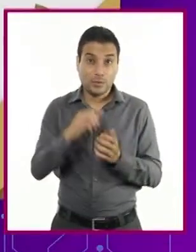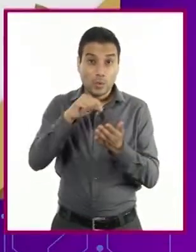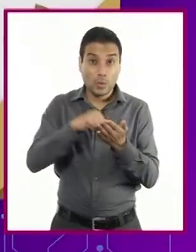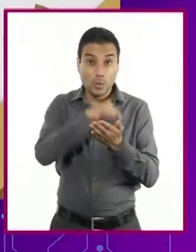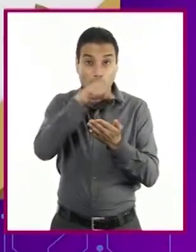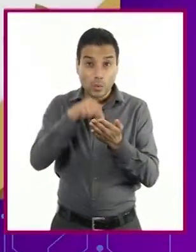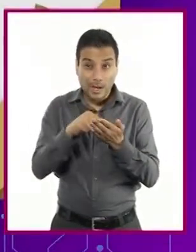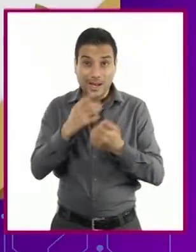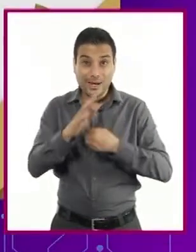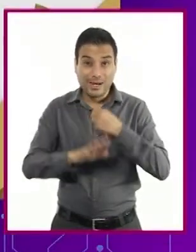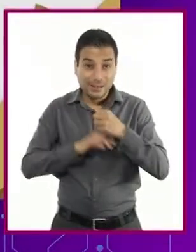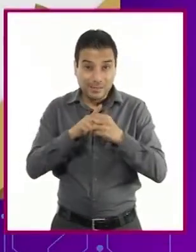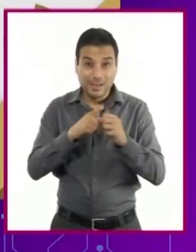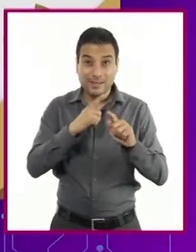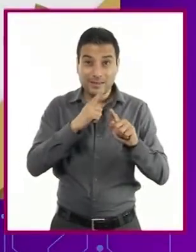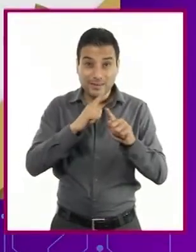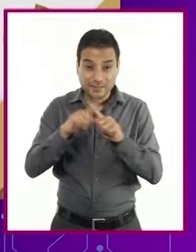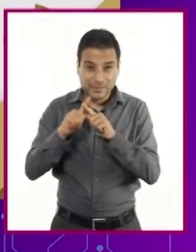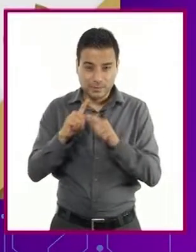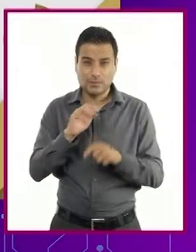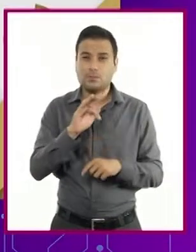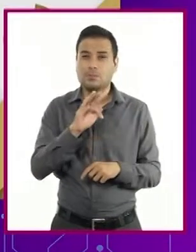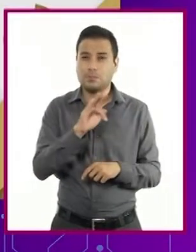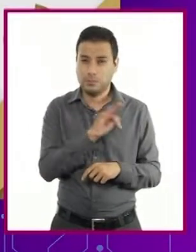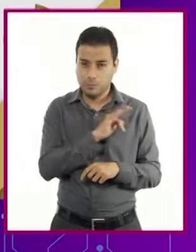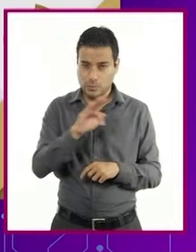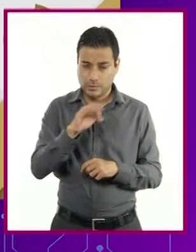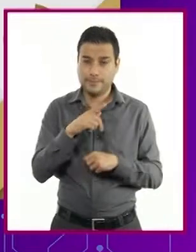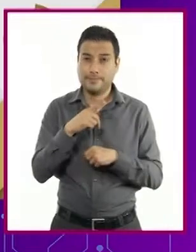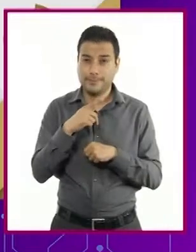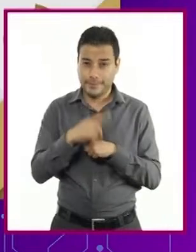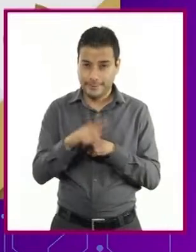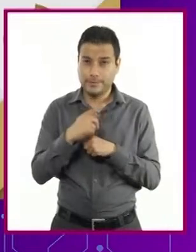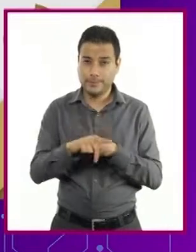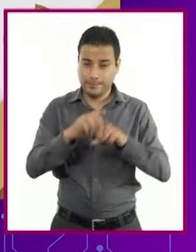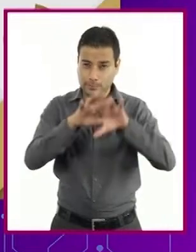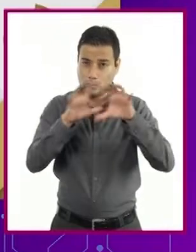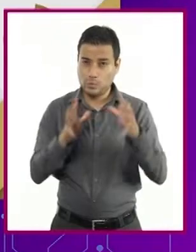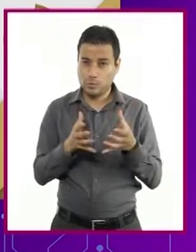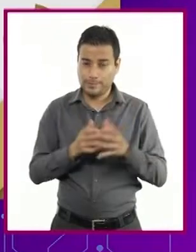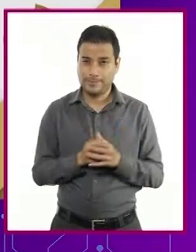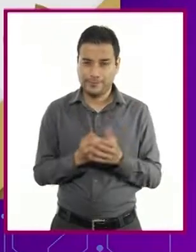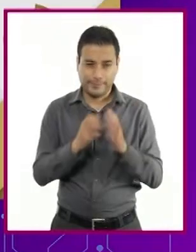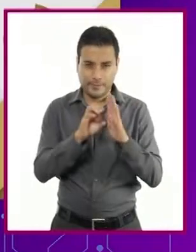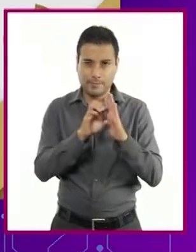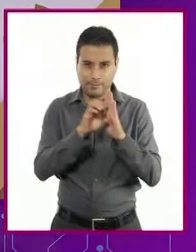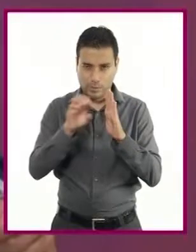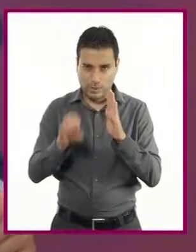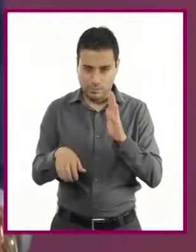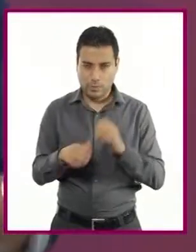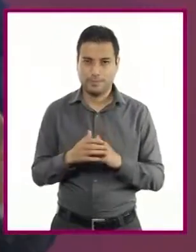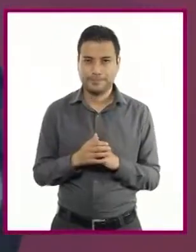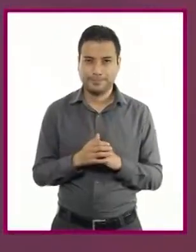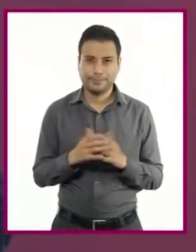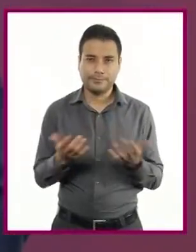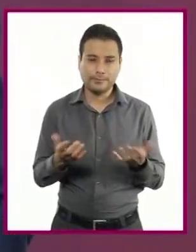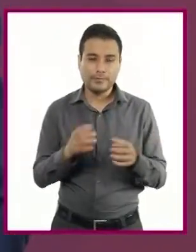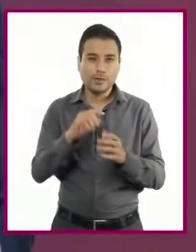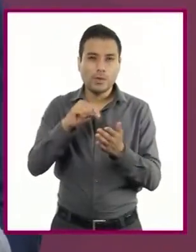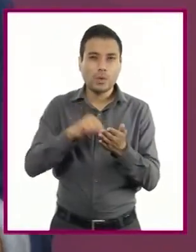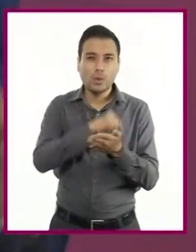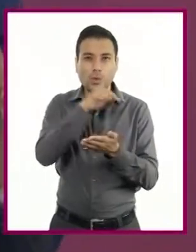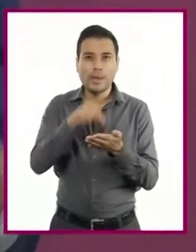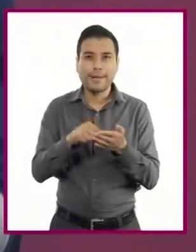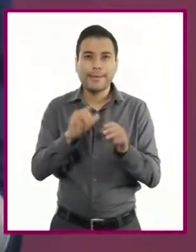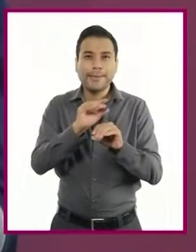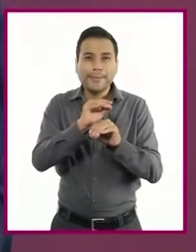especies de animales marinos y terrestres en todo el planeta. Por ejemplo, en las regiones áridas o con clima